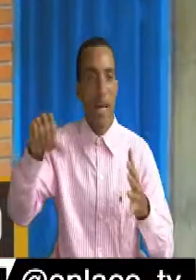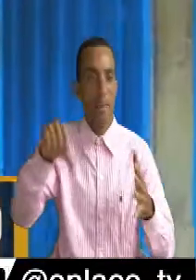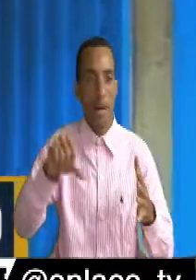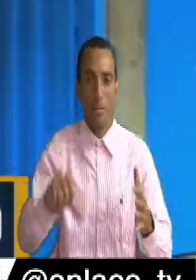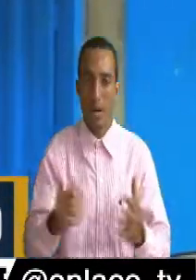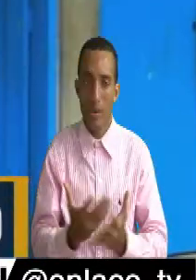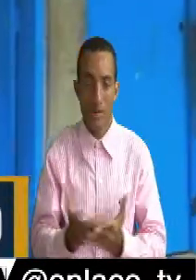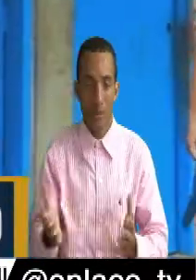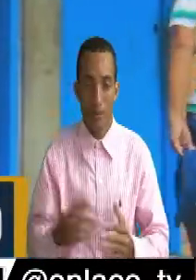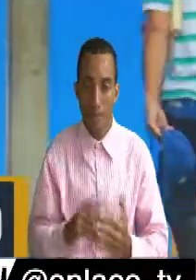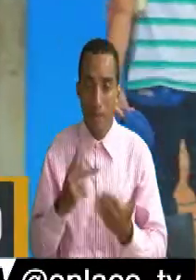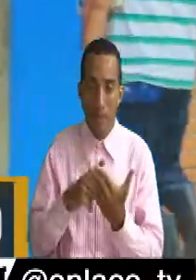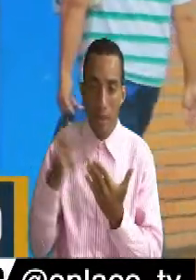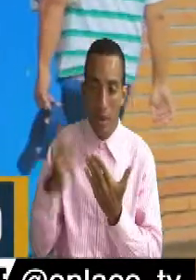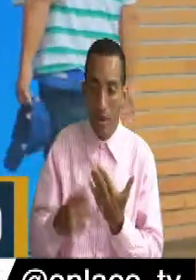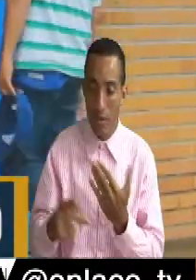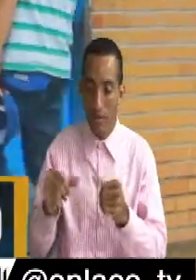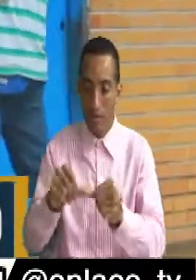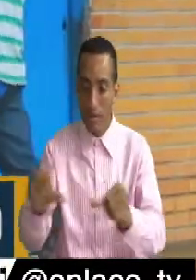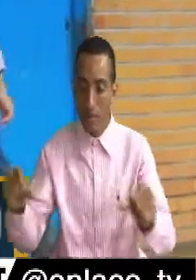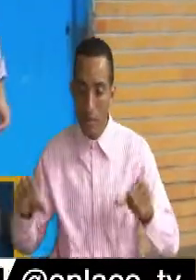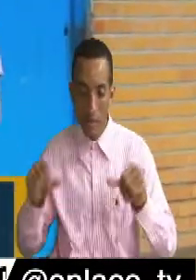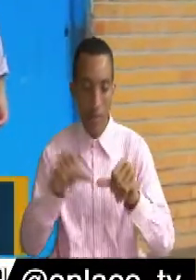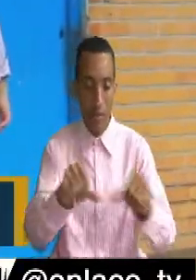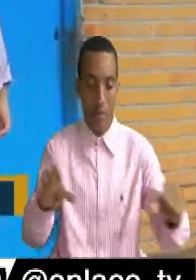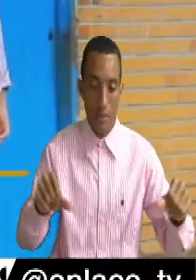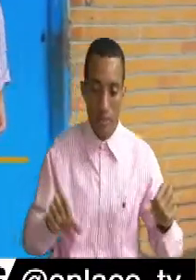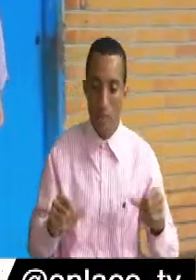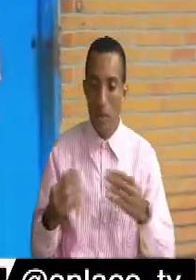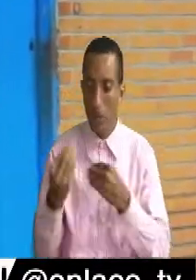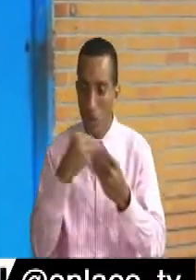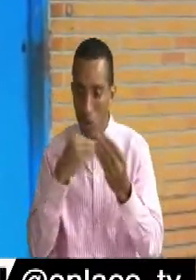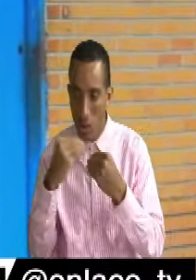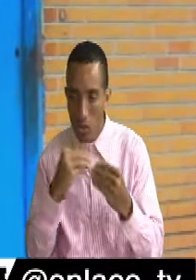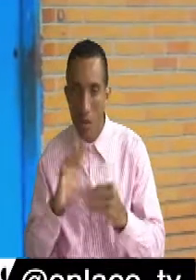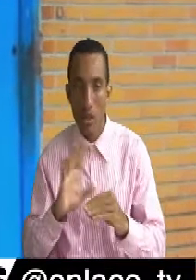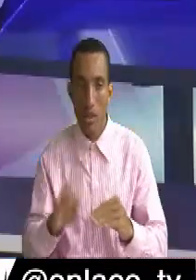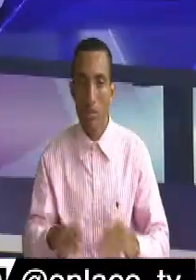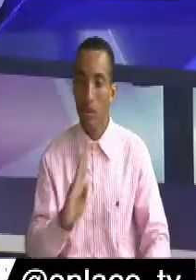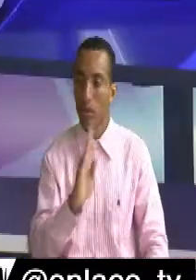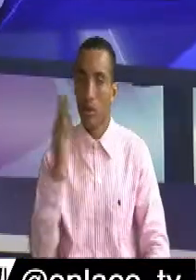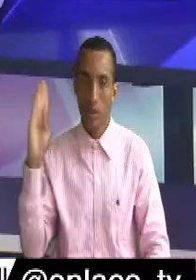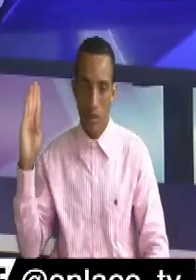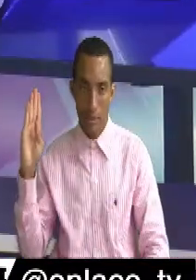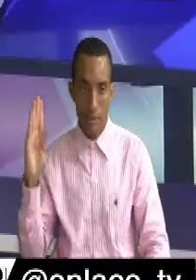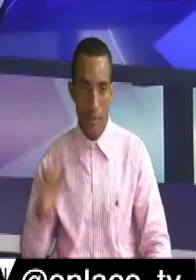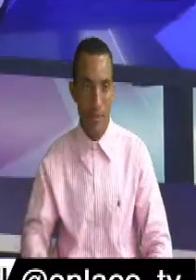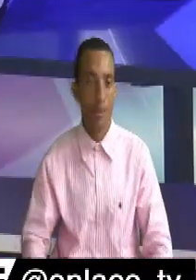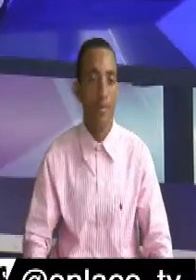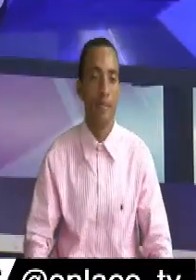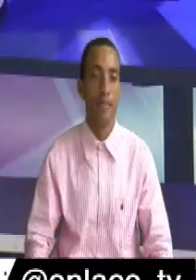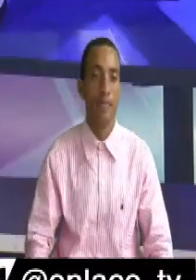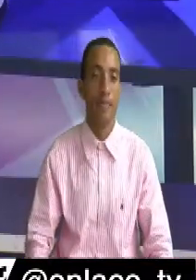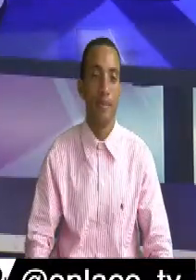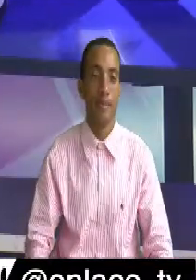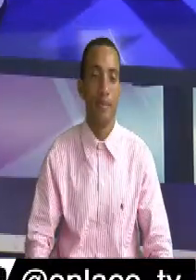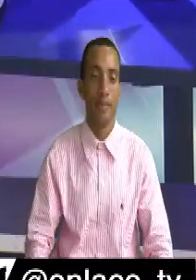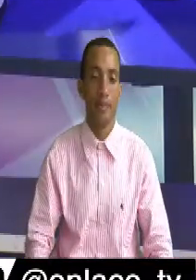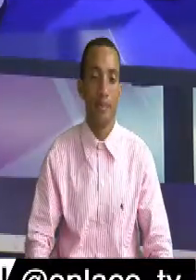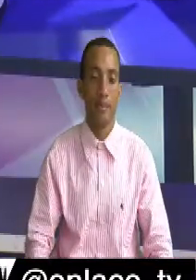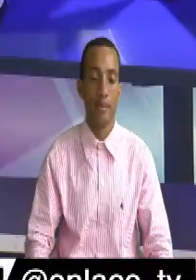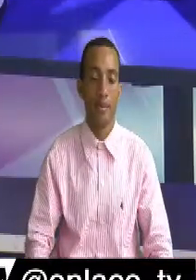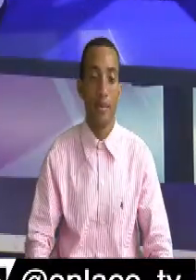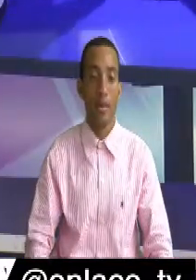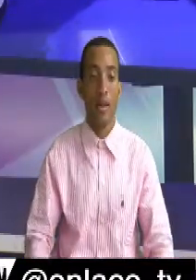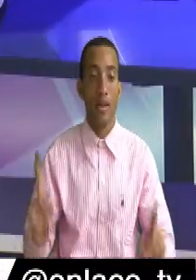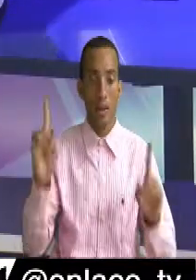la adecuación de salones, aulas múltiples, comedores y baterías sanitarias. La Inspección de Tránsito y Transporte